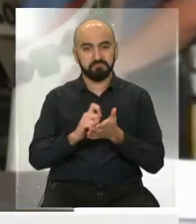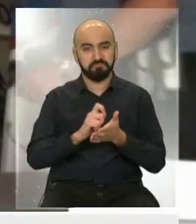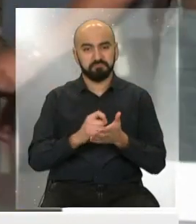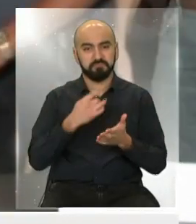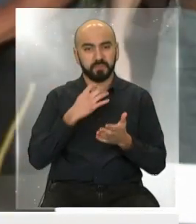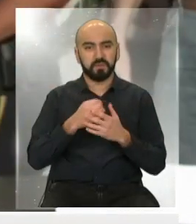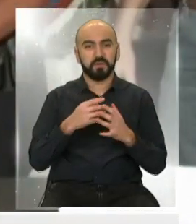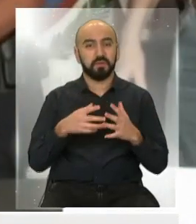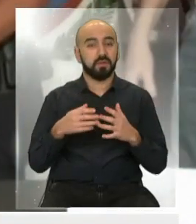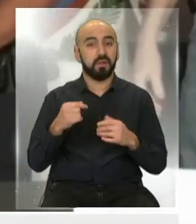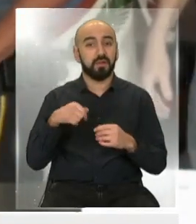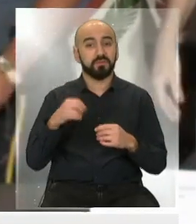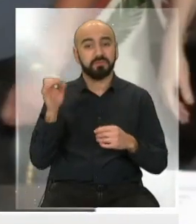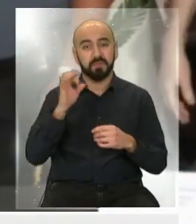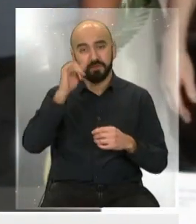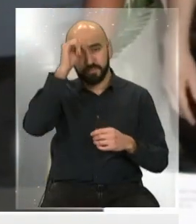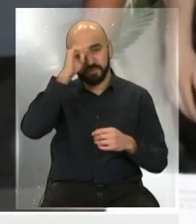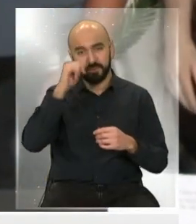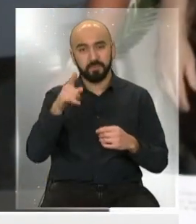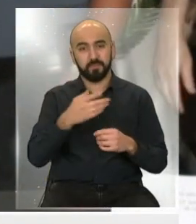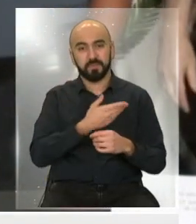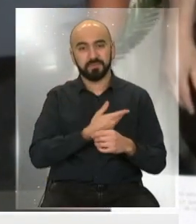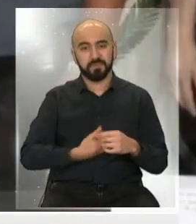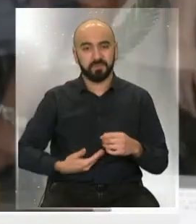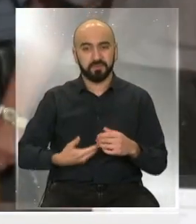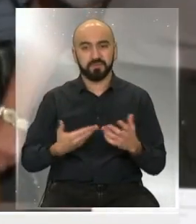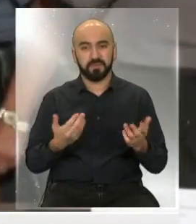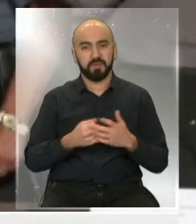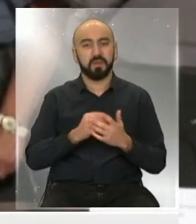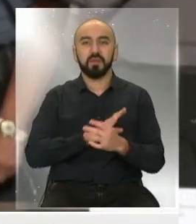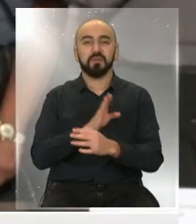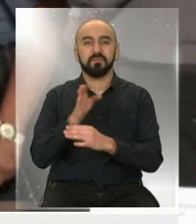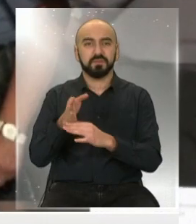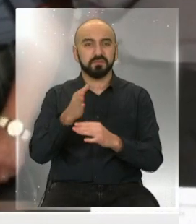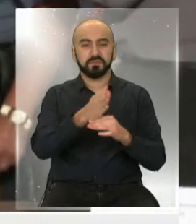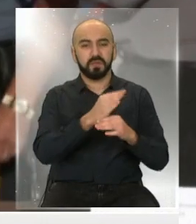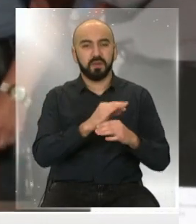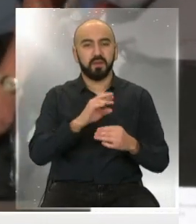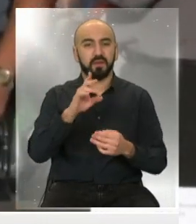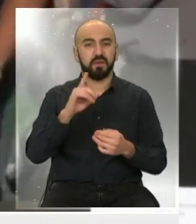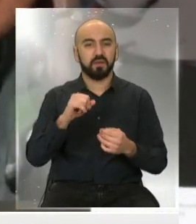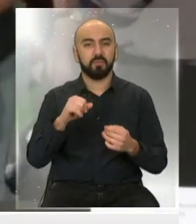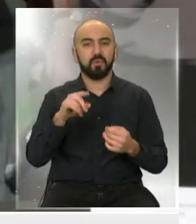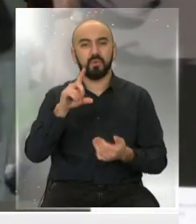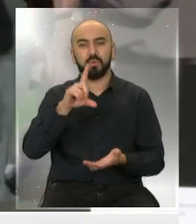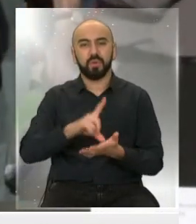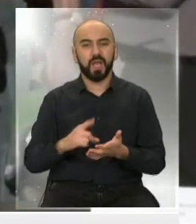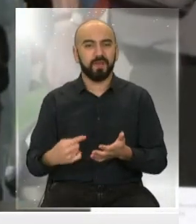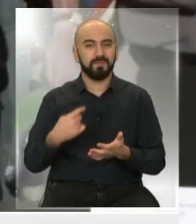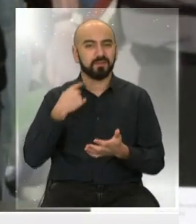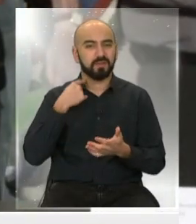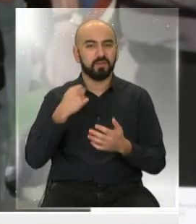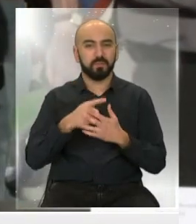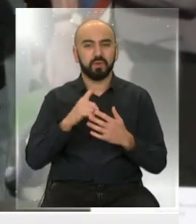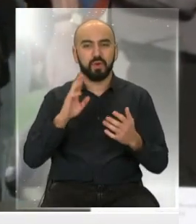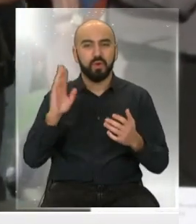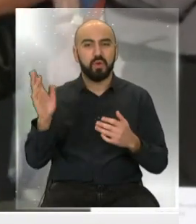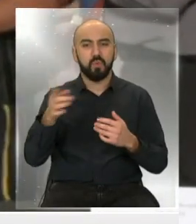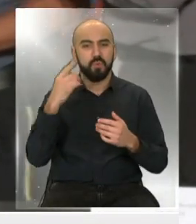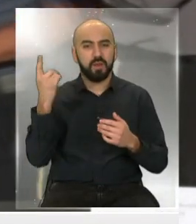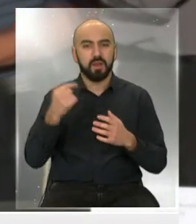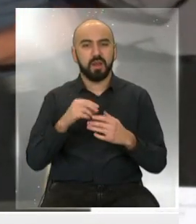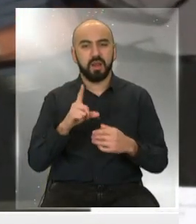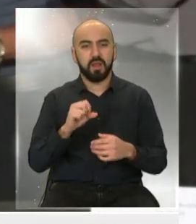semana el presidente Donald Trump estuvo visitando las zonas más afectadas en Luisiana por el huracán Laura. Y